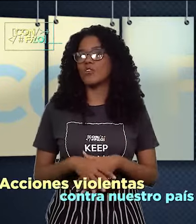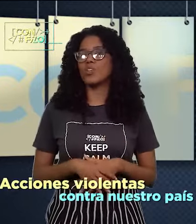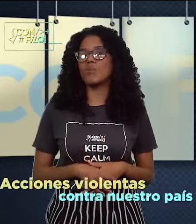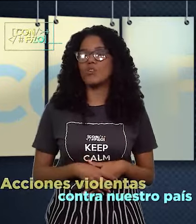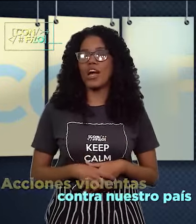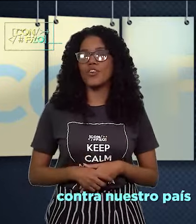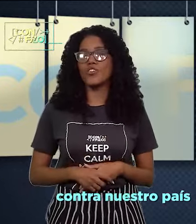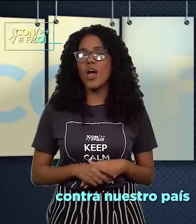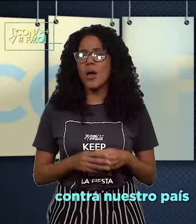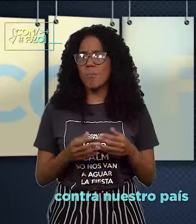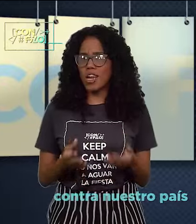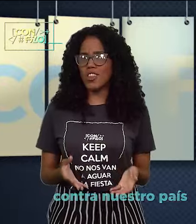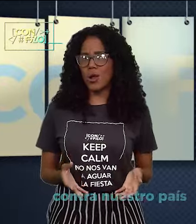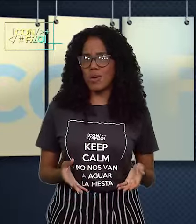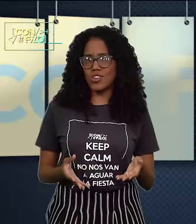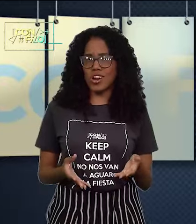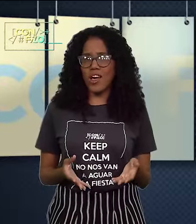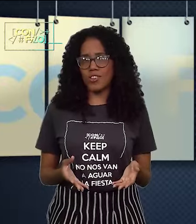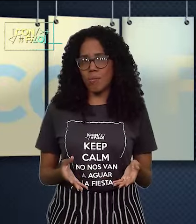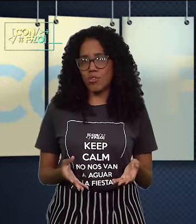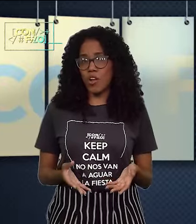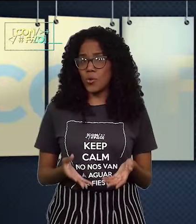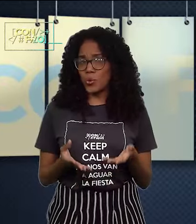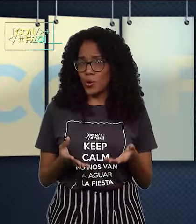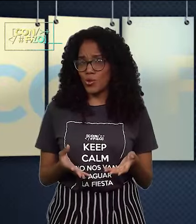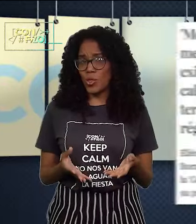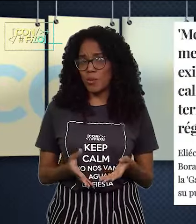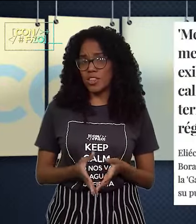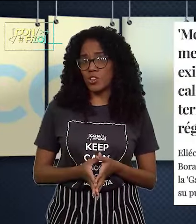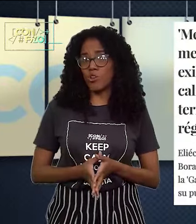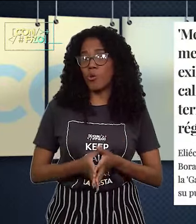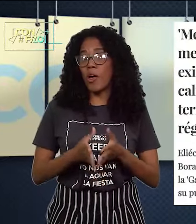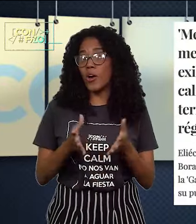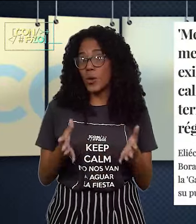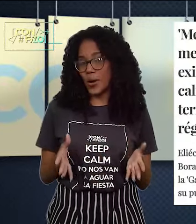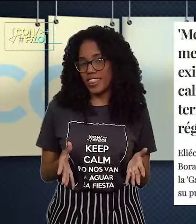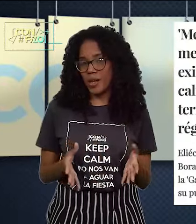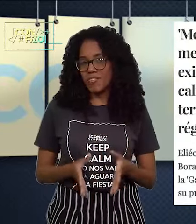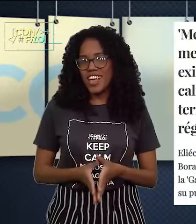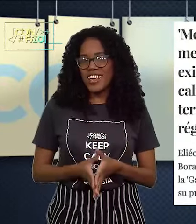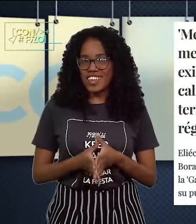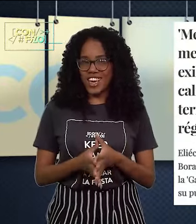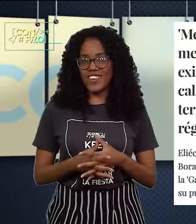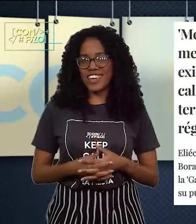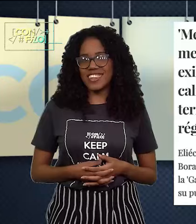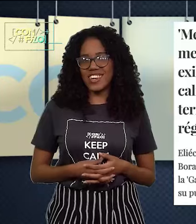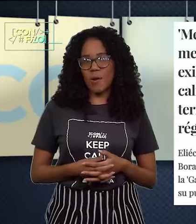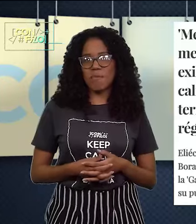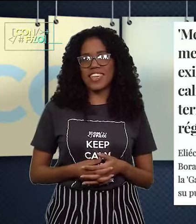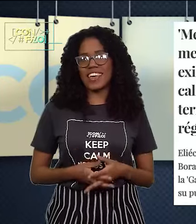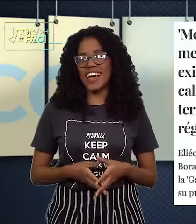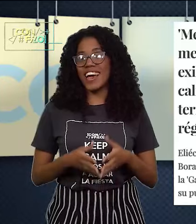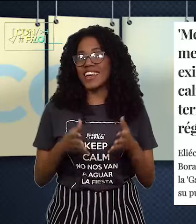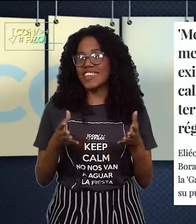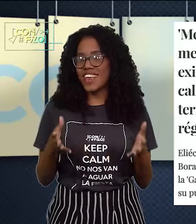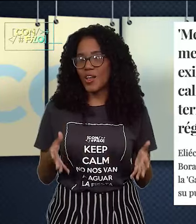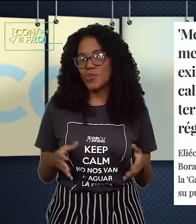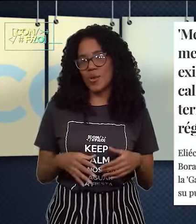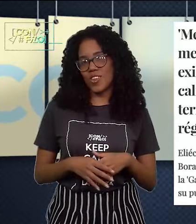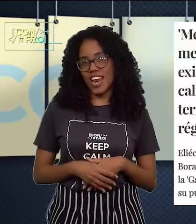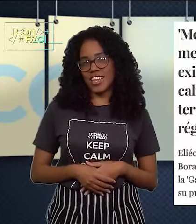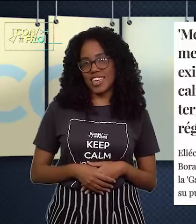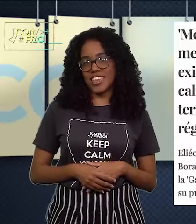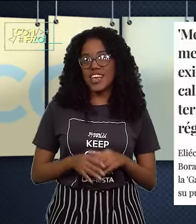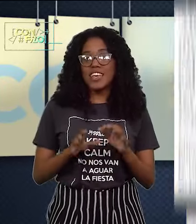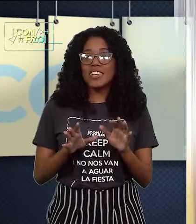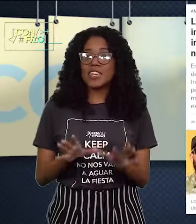país en los últimos años, varios de los mencionados se han mostrado orgullosos de haber sido tomados en cuenta. Y qué bien que lo admitan y que hayan alcanzado sus